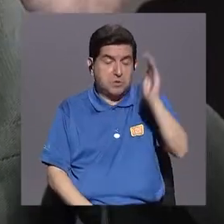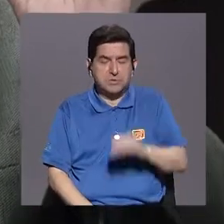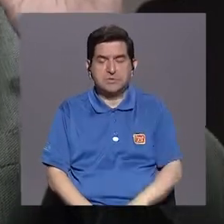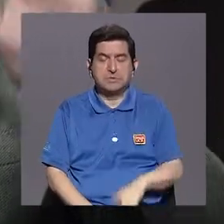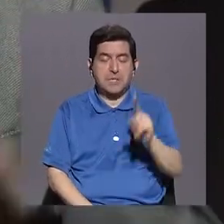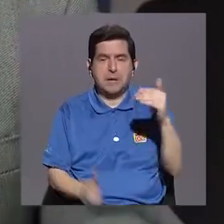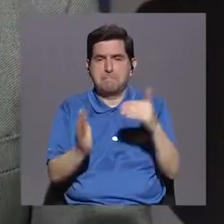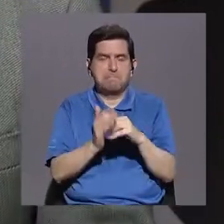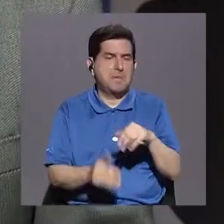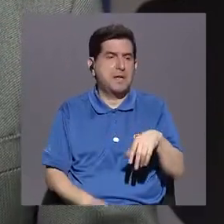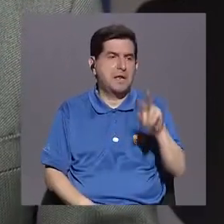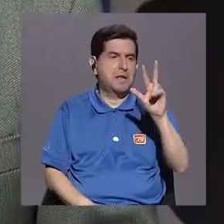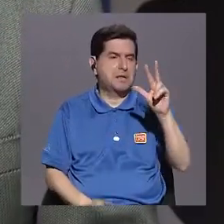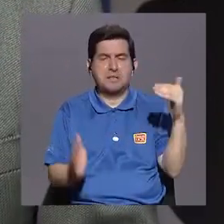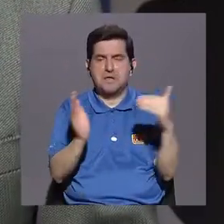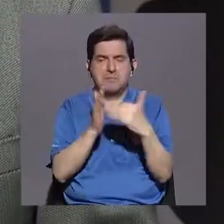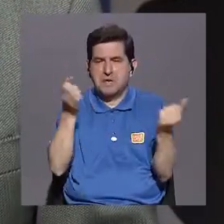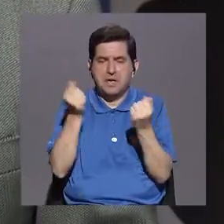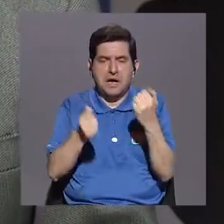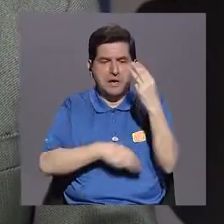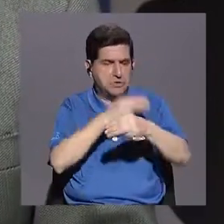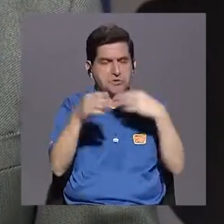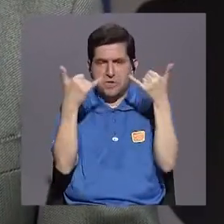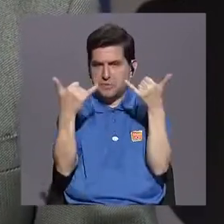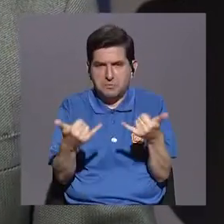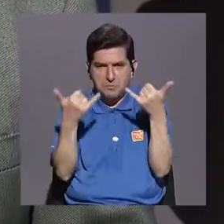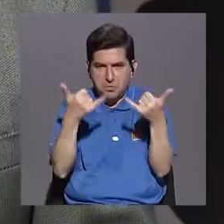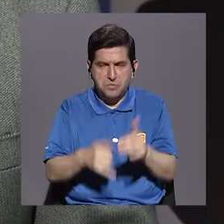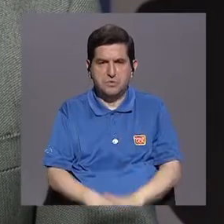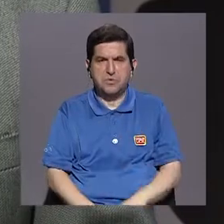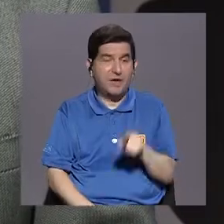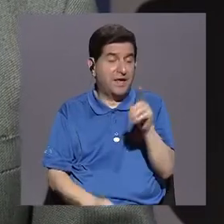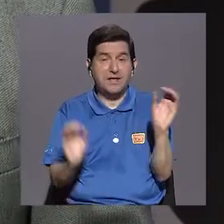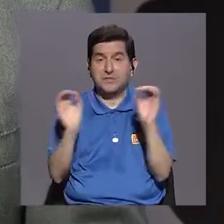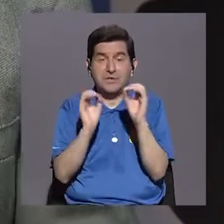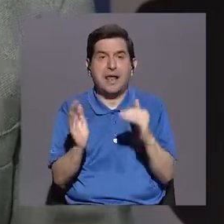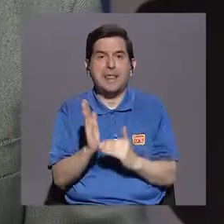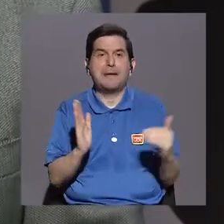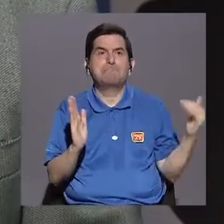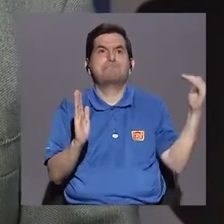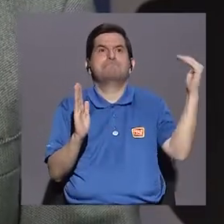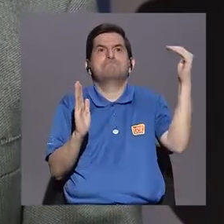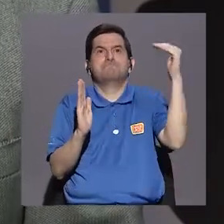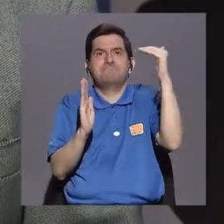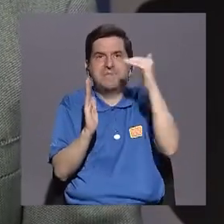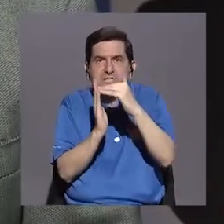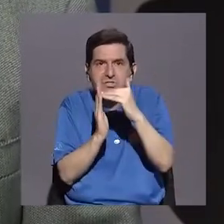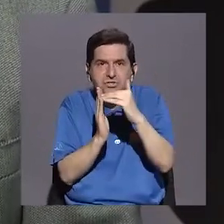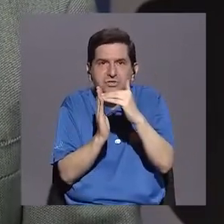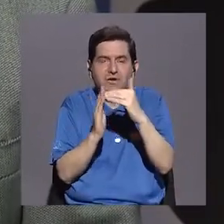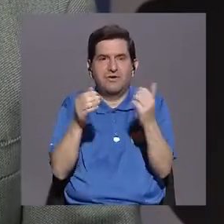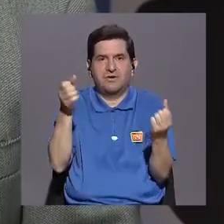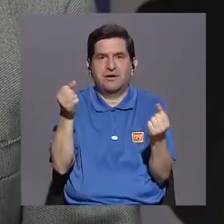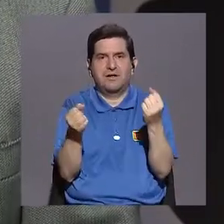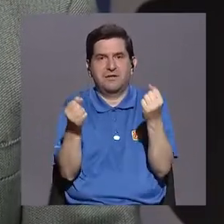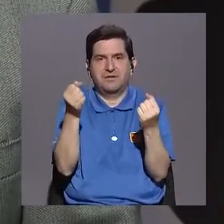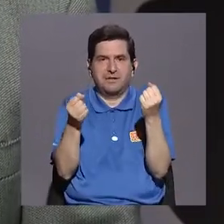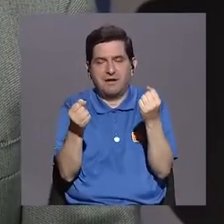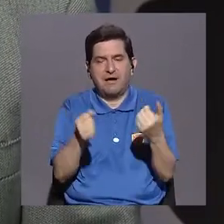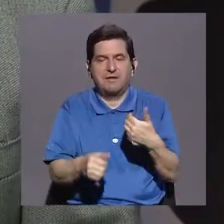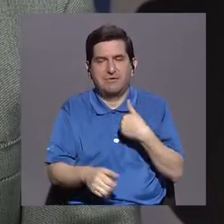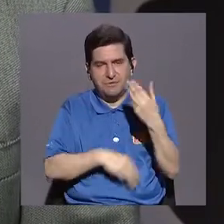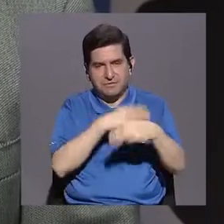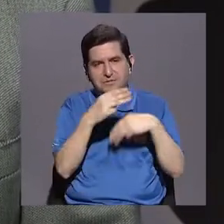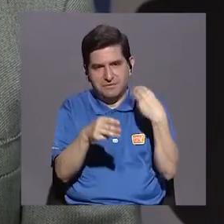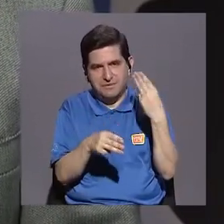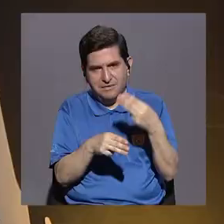mil dos mil tres mil vehículos de esos en el mundo claro eso no es nada en millones de con vehículos